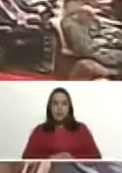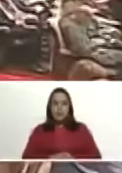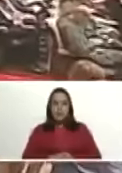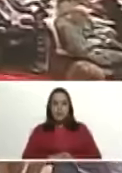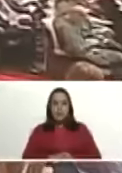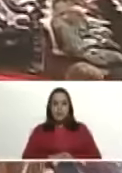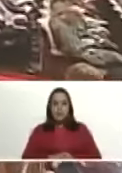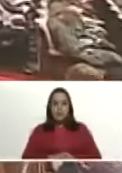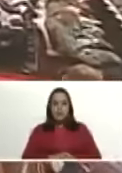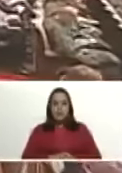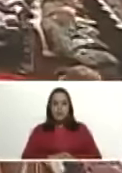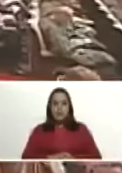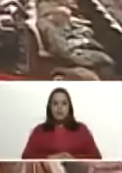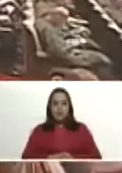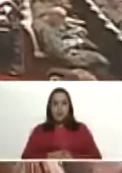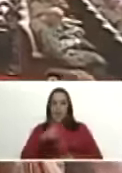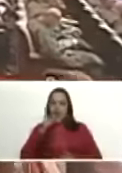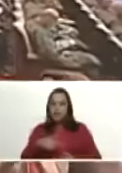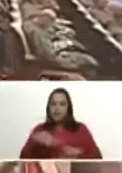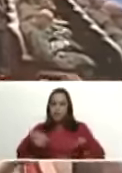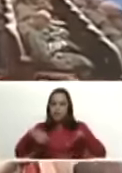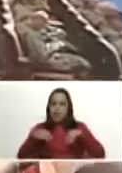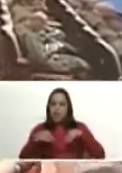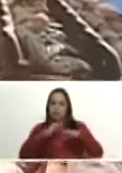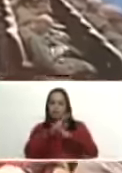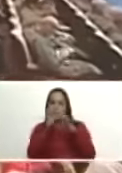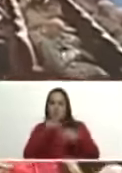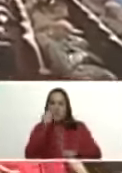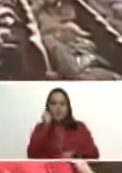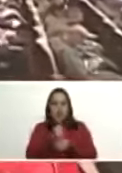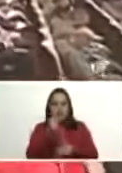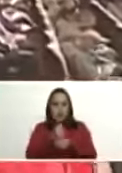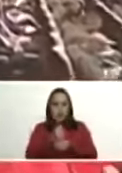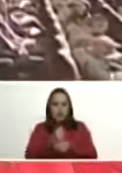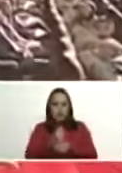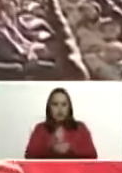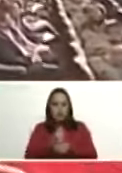Asumiendo esta metodología de trabajo, profesores,